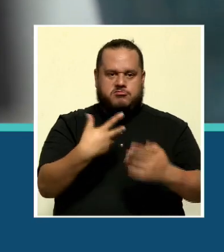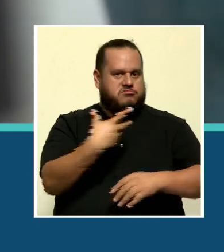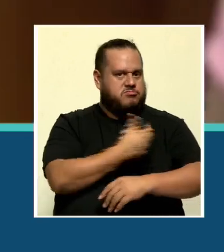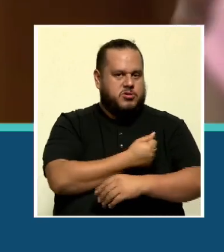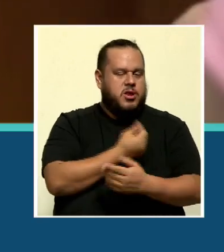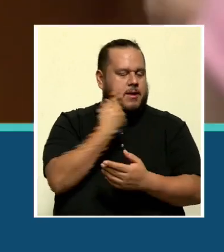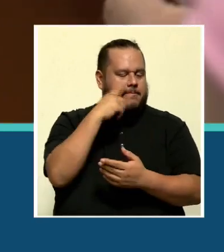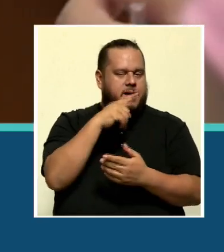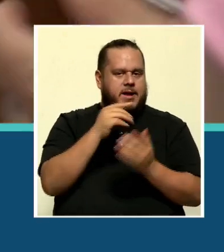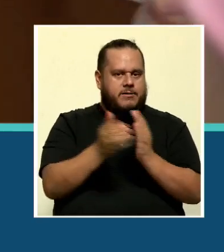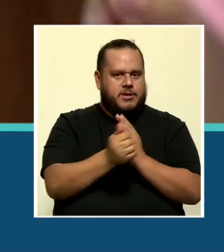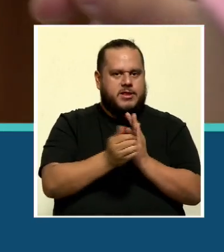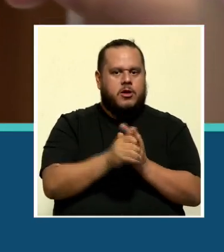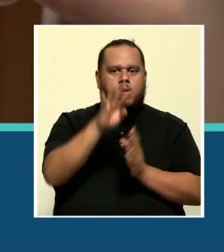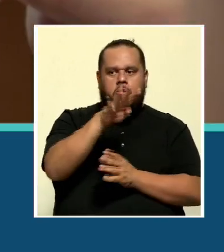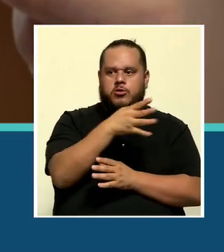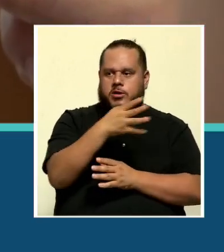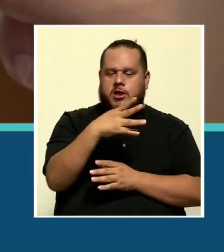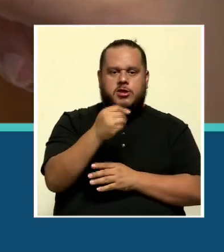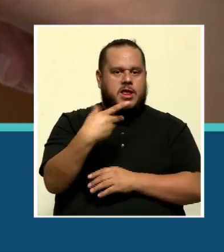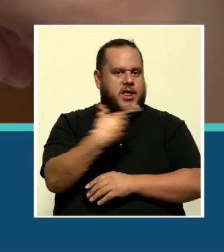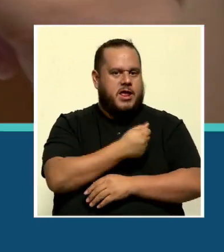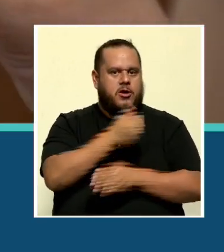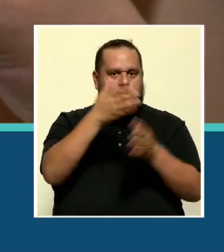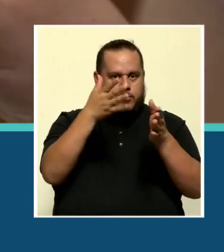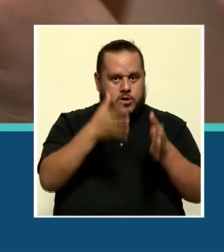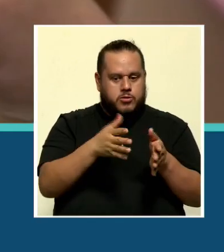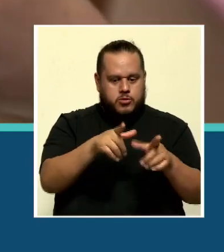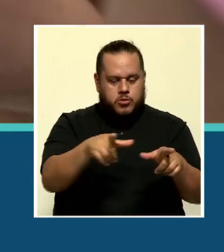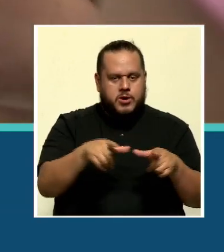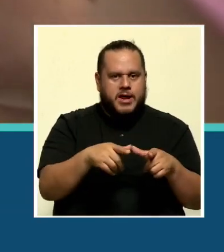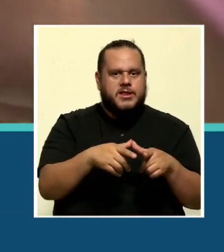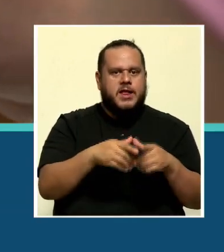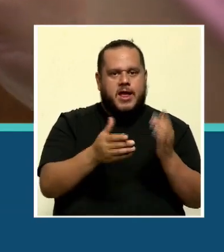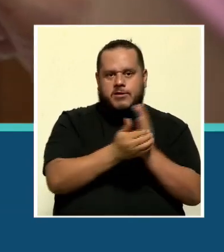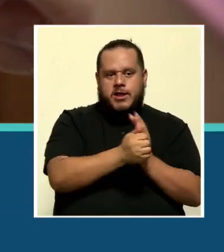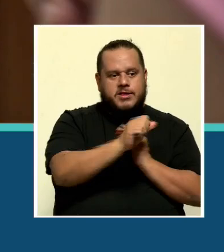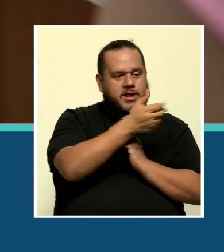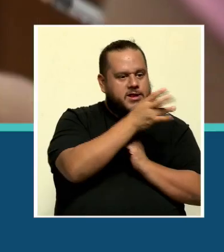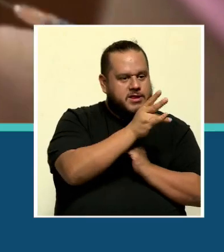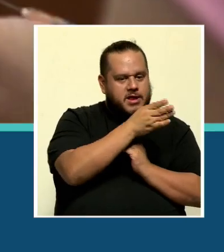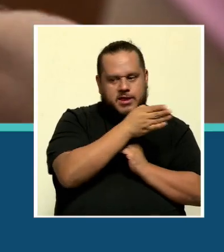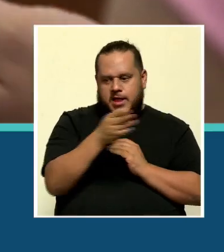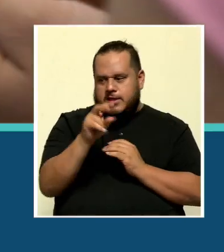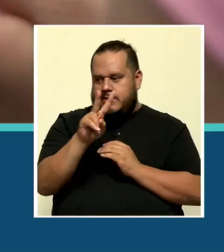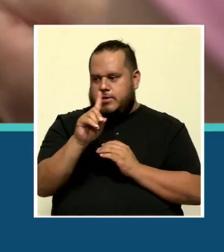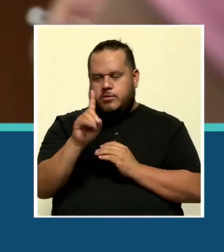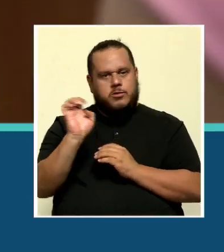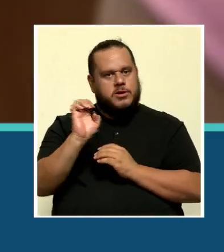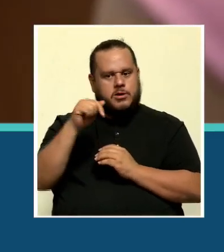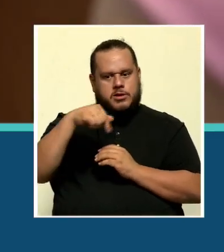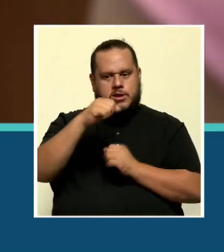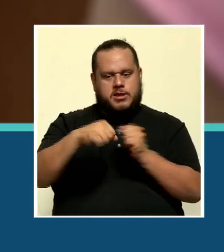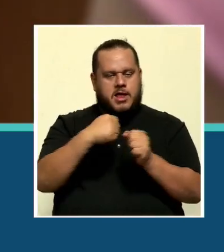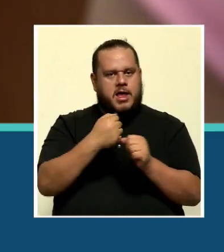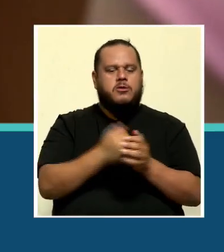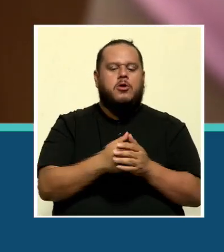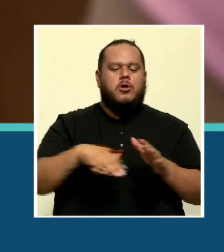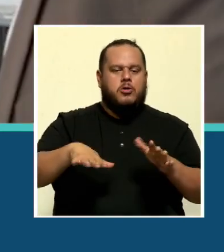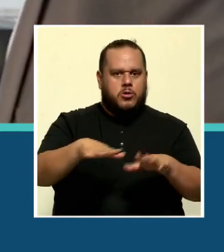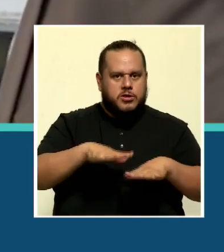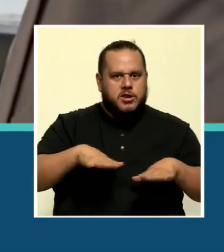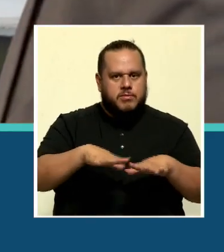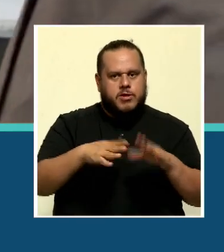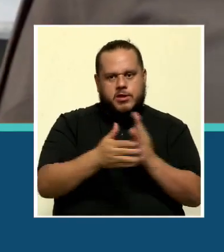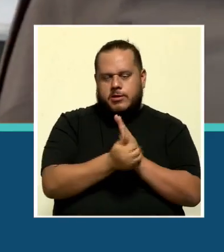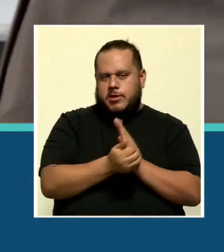vacunatorio habilitado. Horarios y vacunatorios pediátricos serán habilitados del 17 al 21 de enero de este año. En su mayoría, los espacios